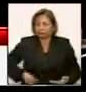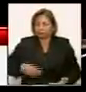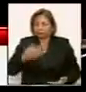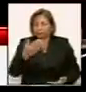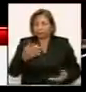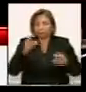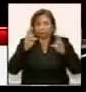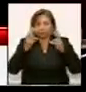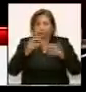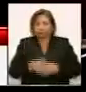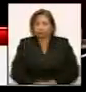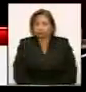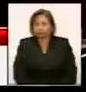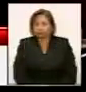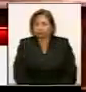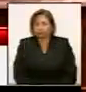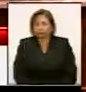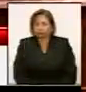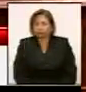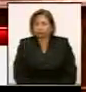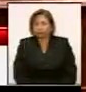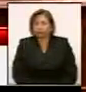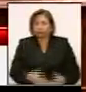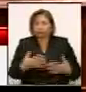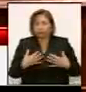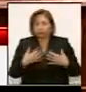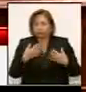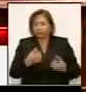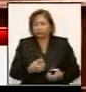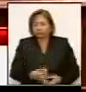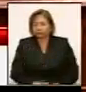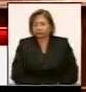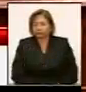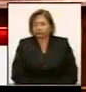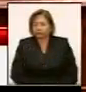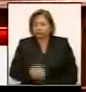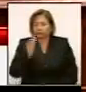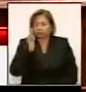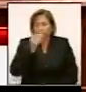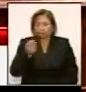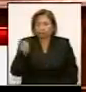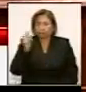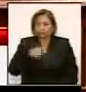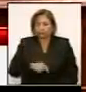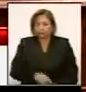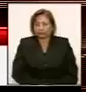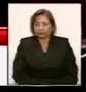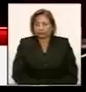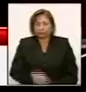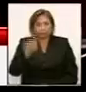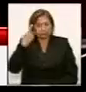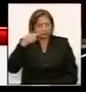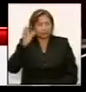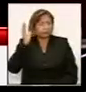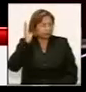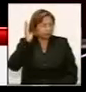tema, presidente, nuevamente insisto en la salud, presidente, me parece muy bien que haya venido para